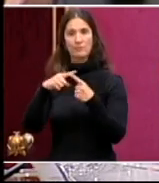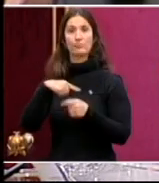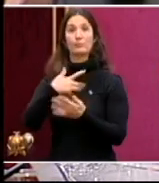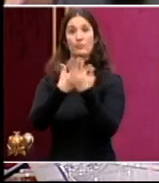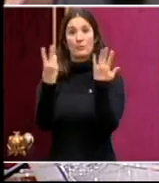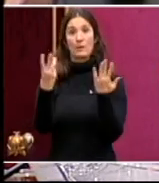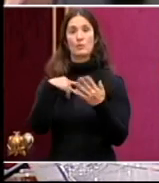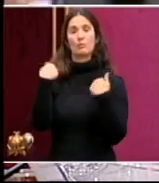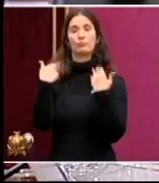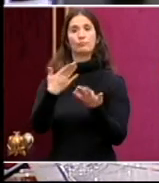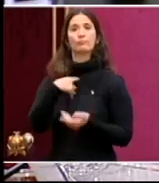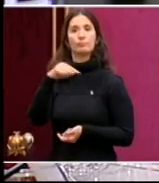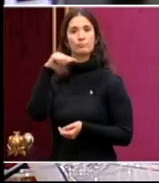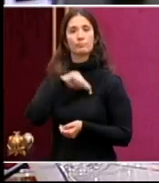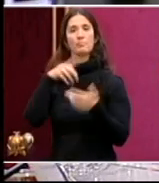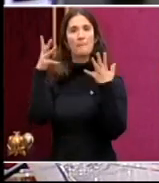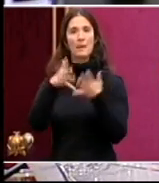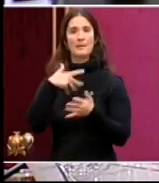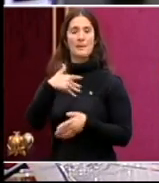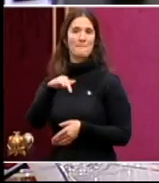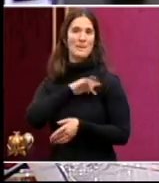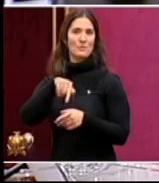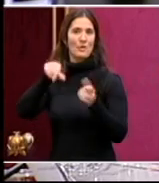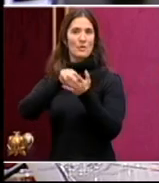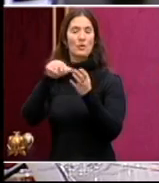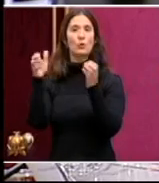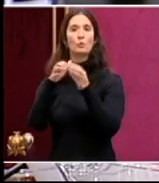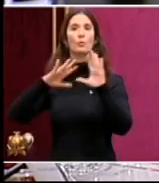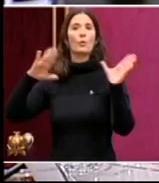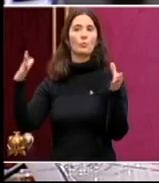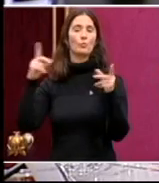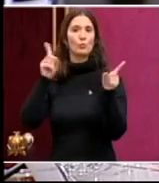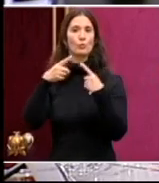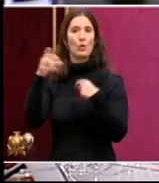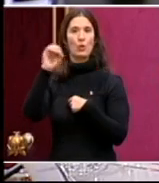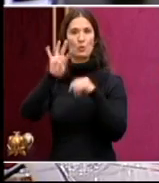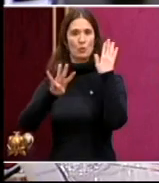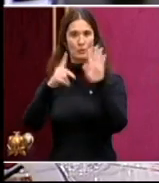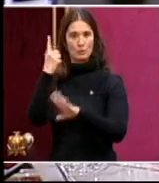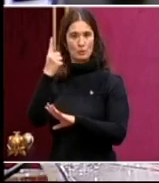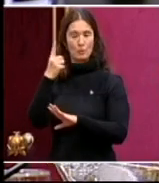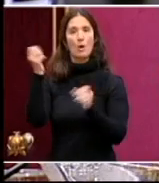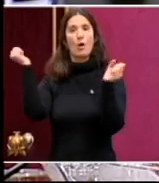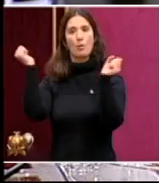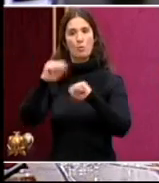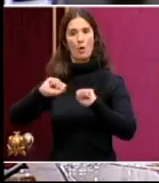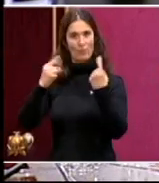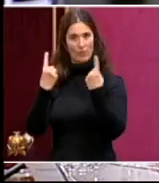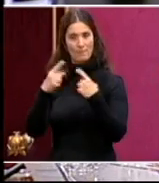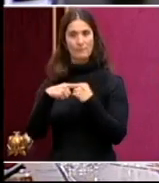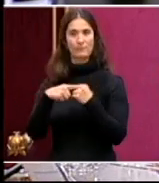18. Concesión de la medalla de plata al mérito por la ciudad al grupo de música granadino 091. Aprobación